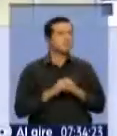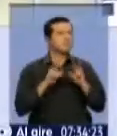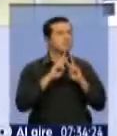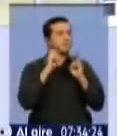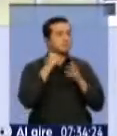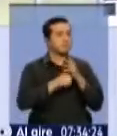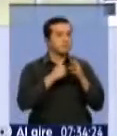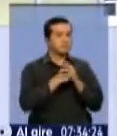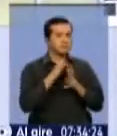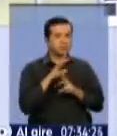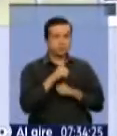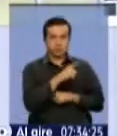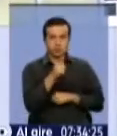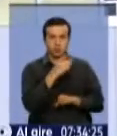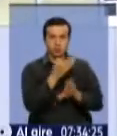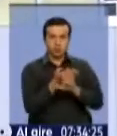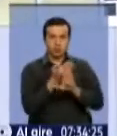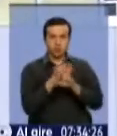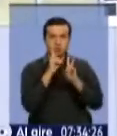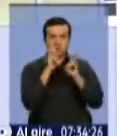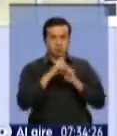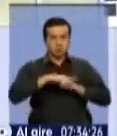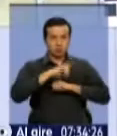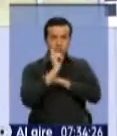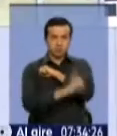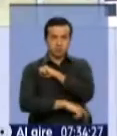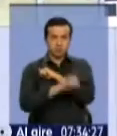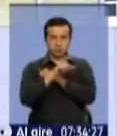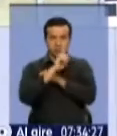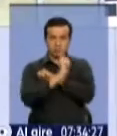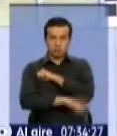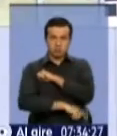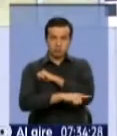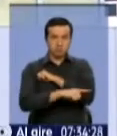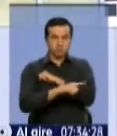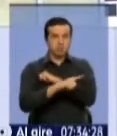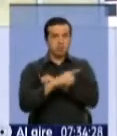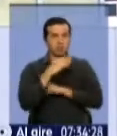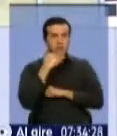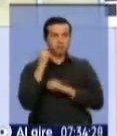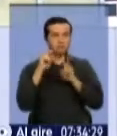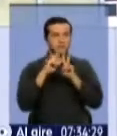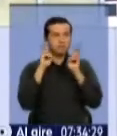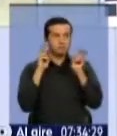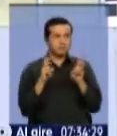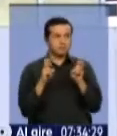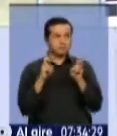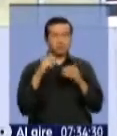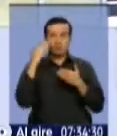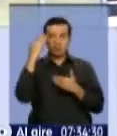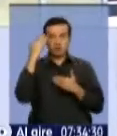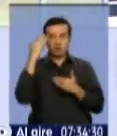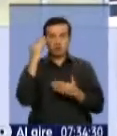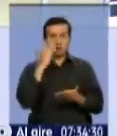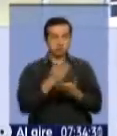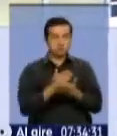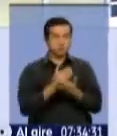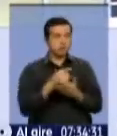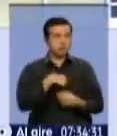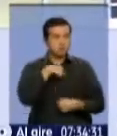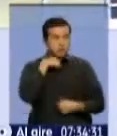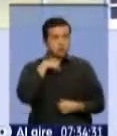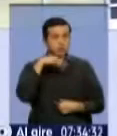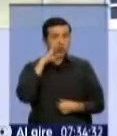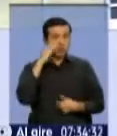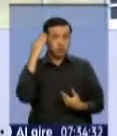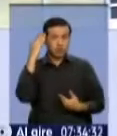lucha contra la corrupción, ustedes están proponiendo el tema de la muerte civil. ¿No sería más apropiado hablar de la muerte política? Porque lo civil va más allá